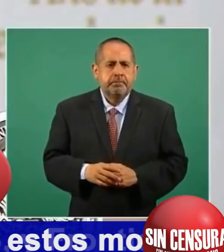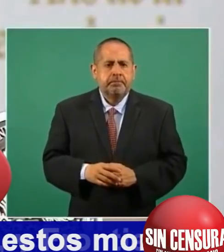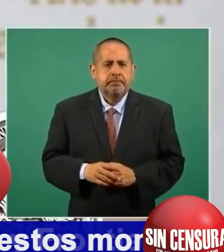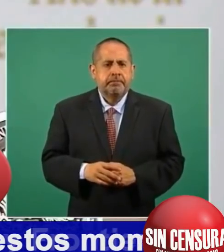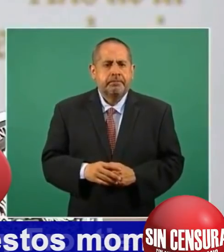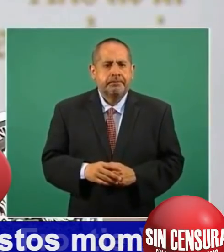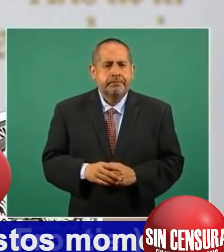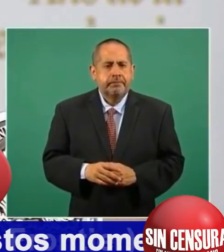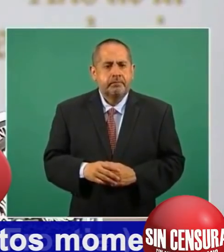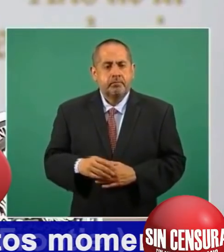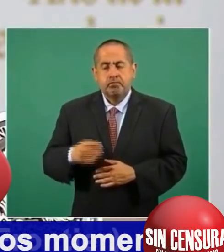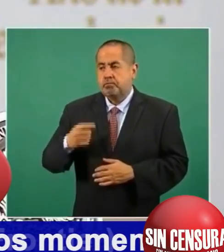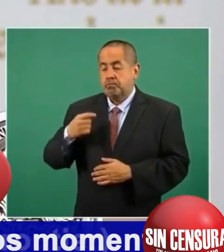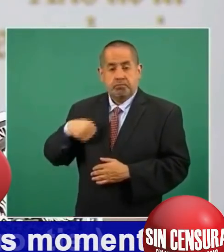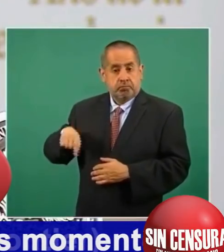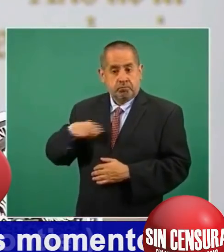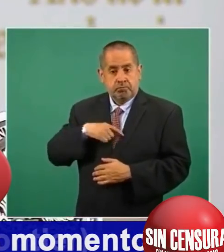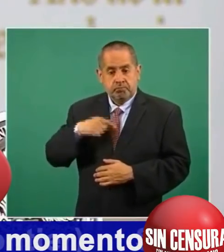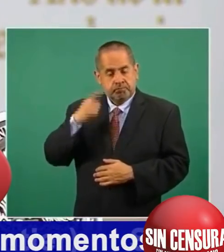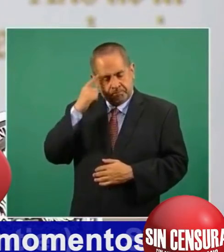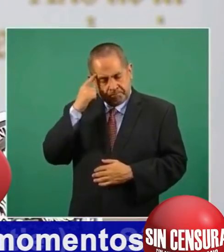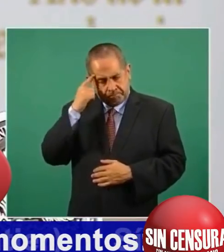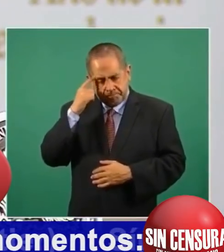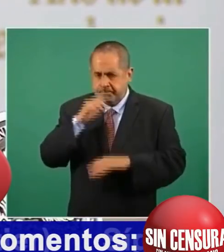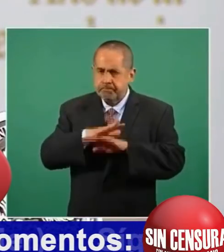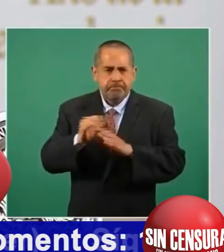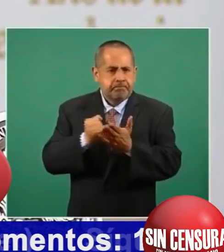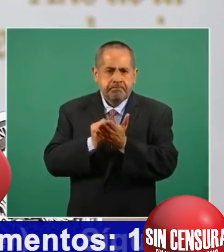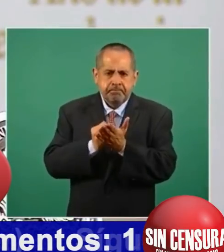Cuando decidimos